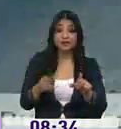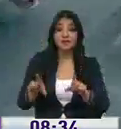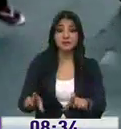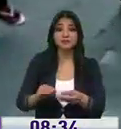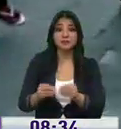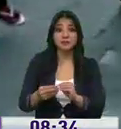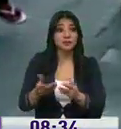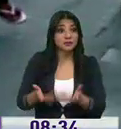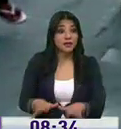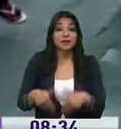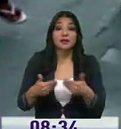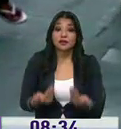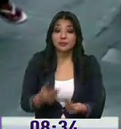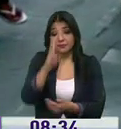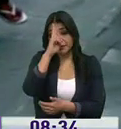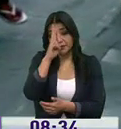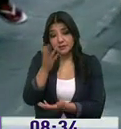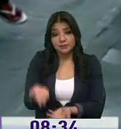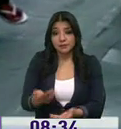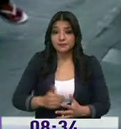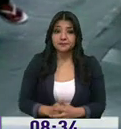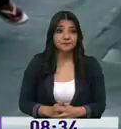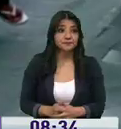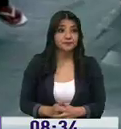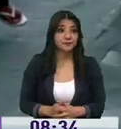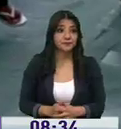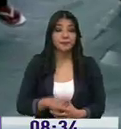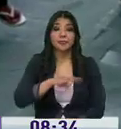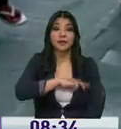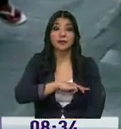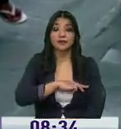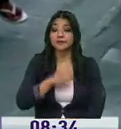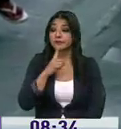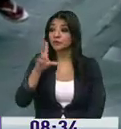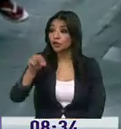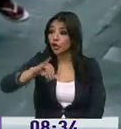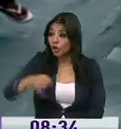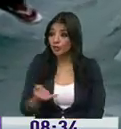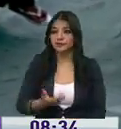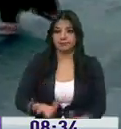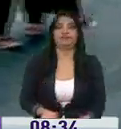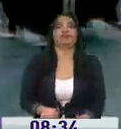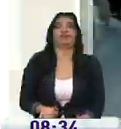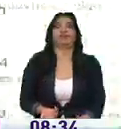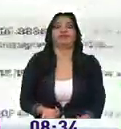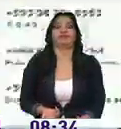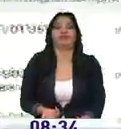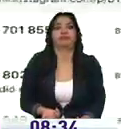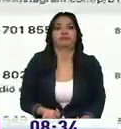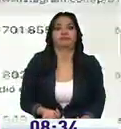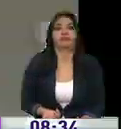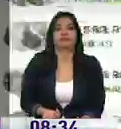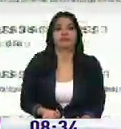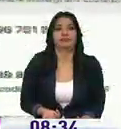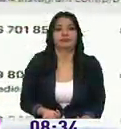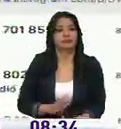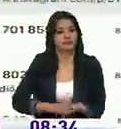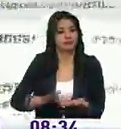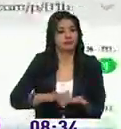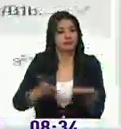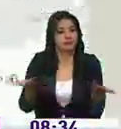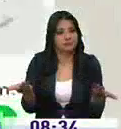Claro, ahí está, claro. Y lo peor de todo es que el Metropolitano le dice, enojó. O sea, por Dios, o sea, ese es el